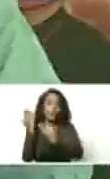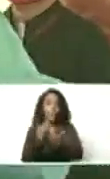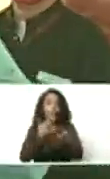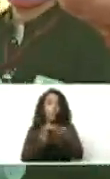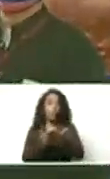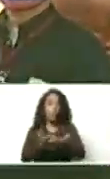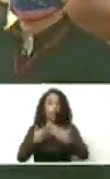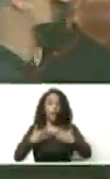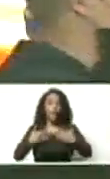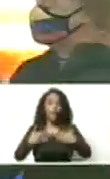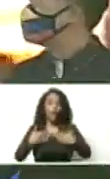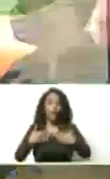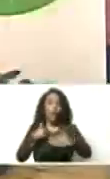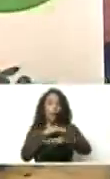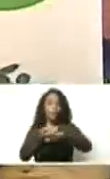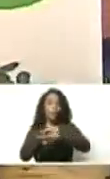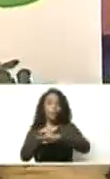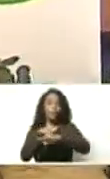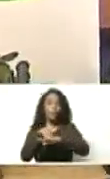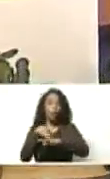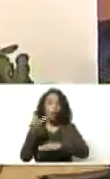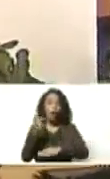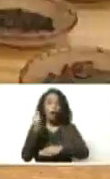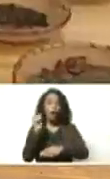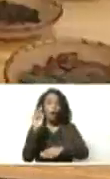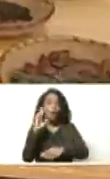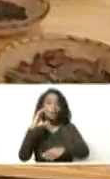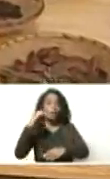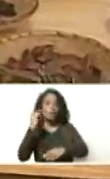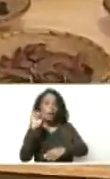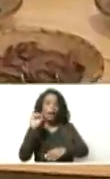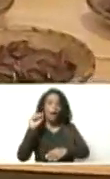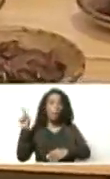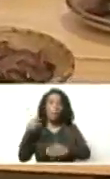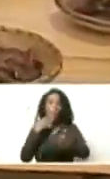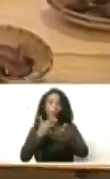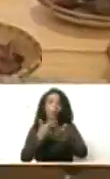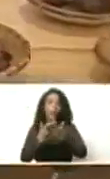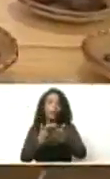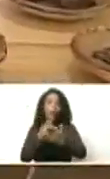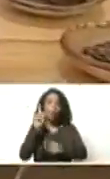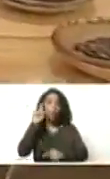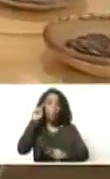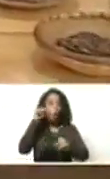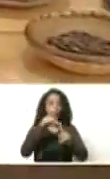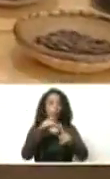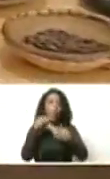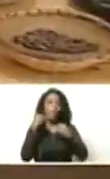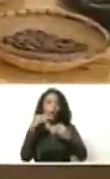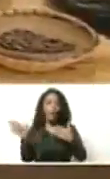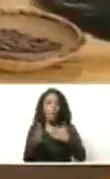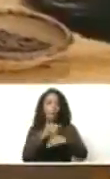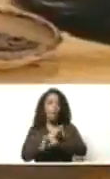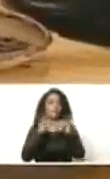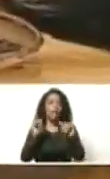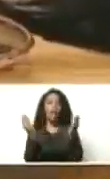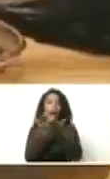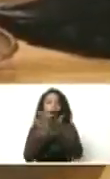Ministro García Lorca, me propusieron una meta para el cierre del año